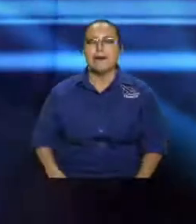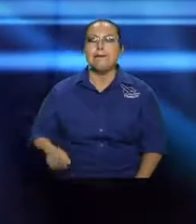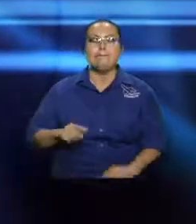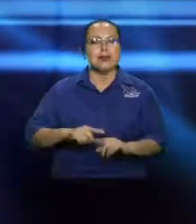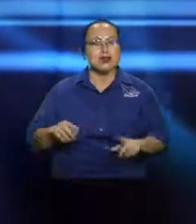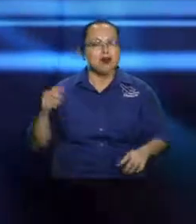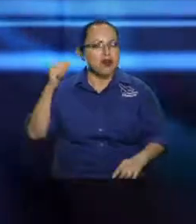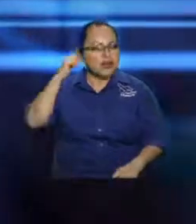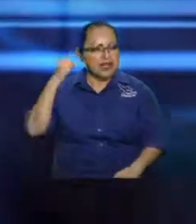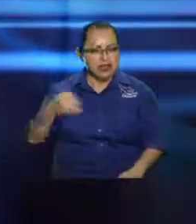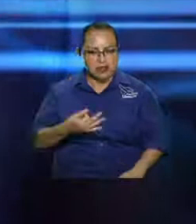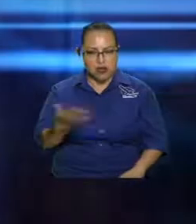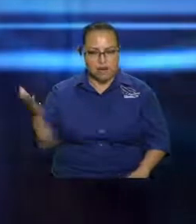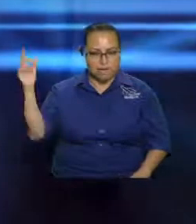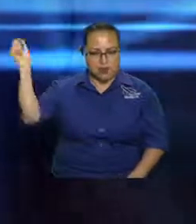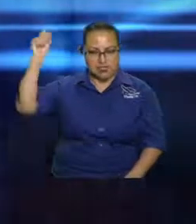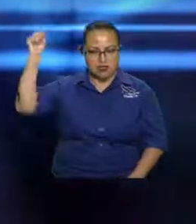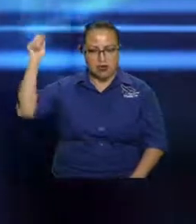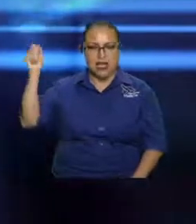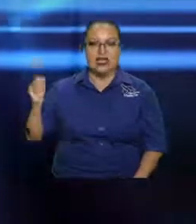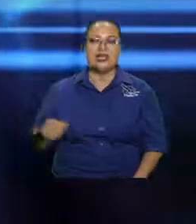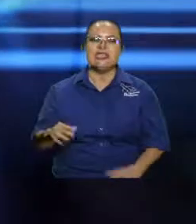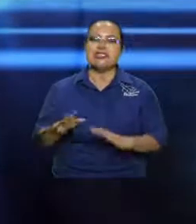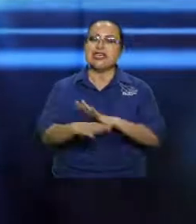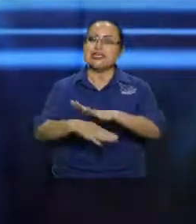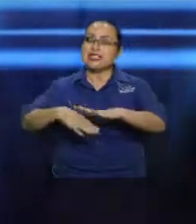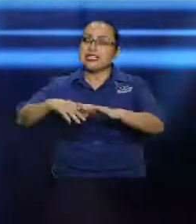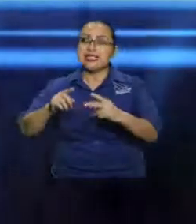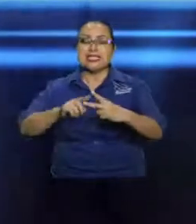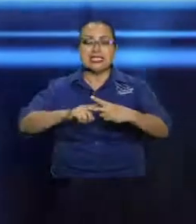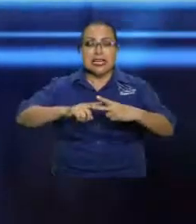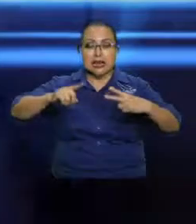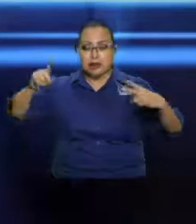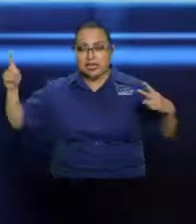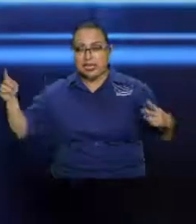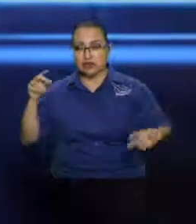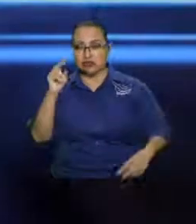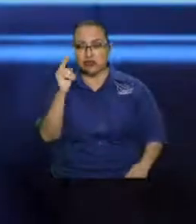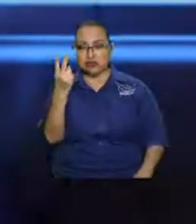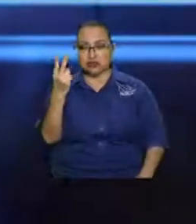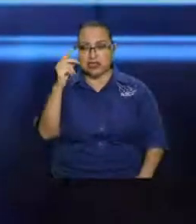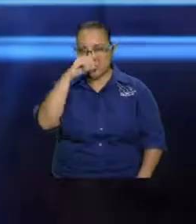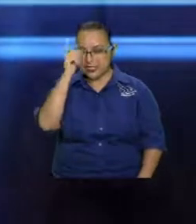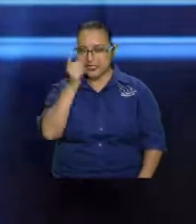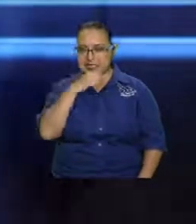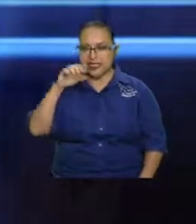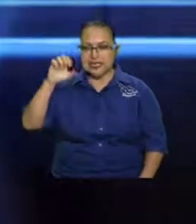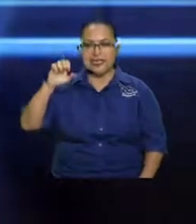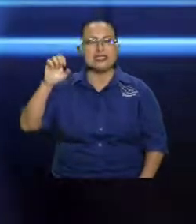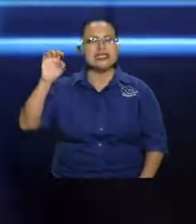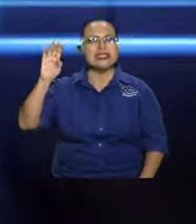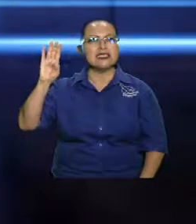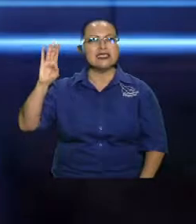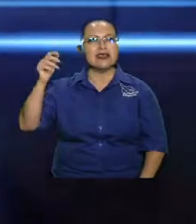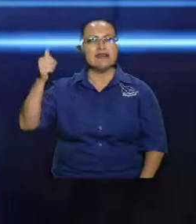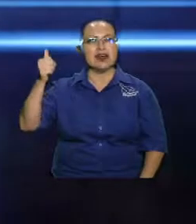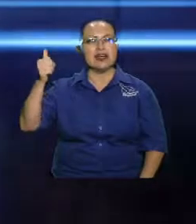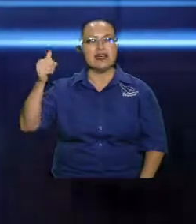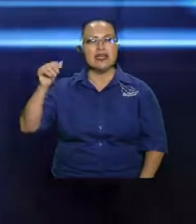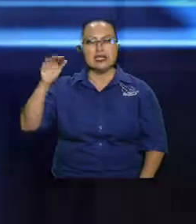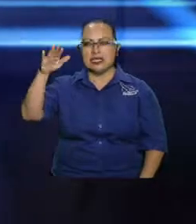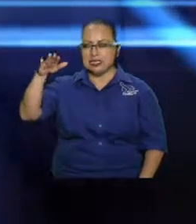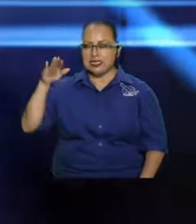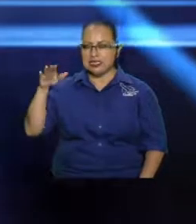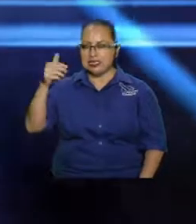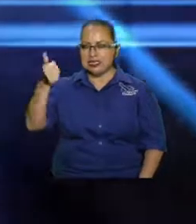Ahora, lo interesante de esto, y después, cuando los venció, se le escaparon 2. Uno se llamaba Seba